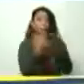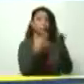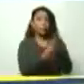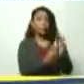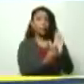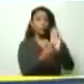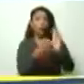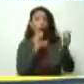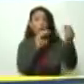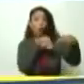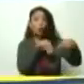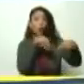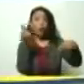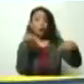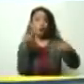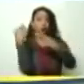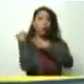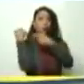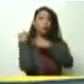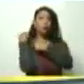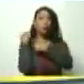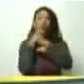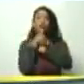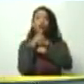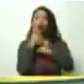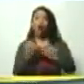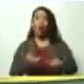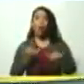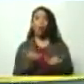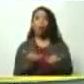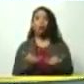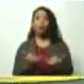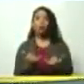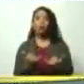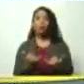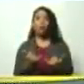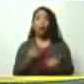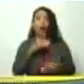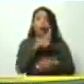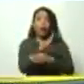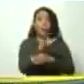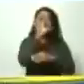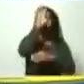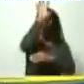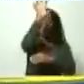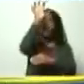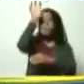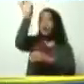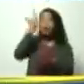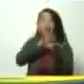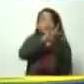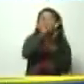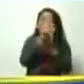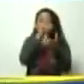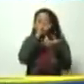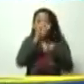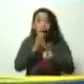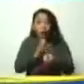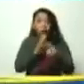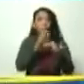acuerdos le corresponde ahora ir país por país y banco por banco